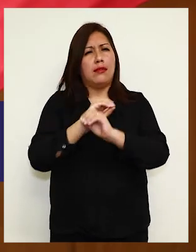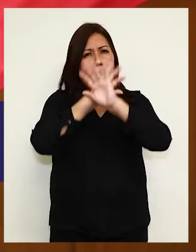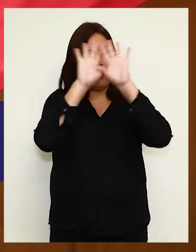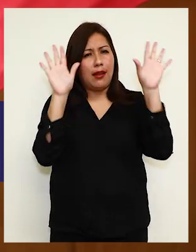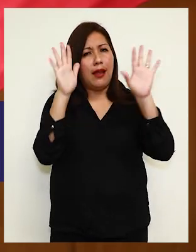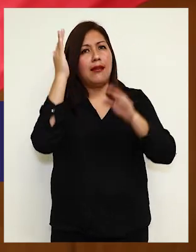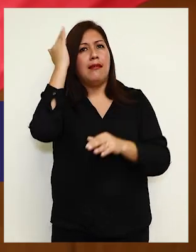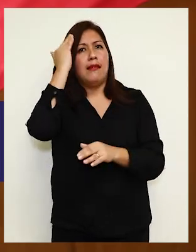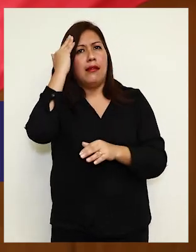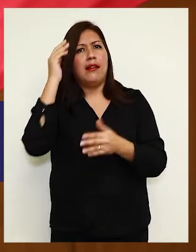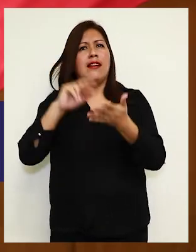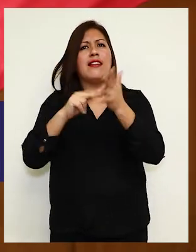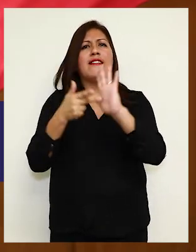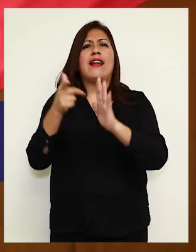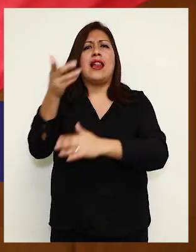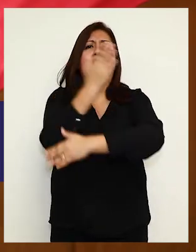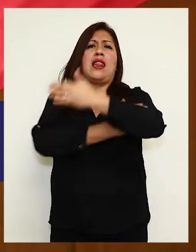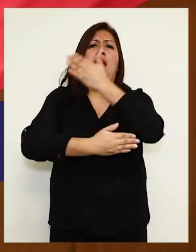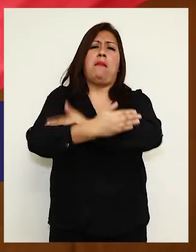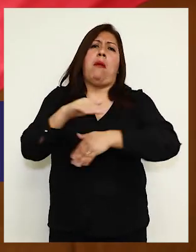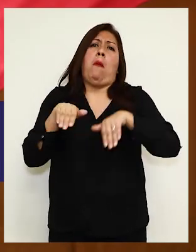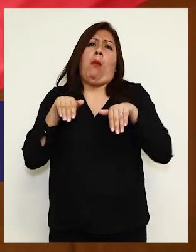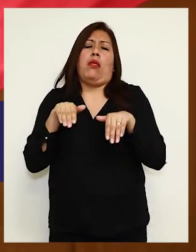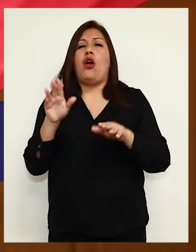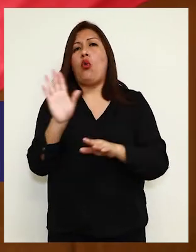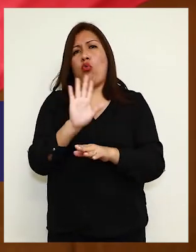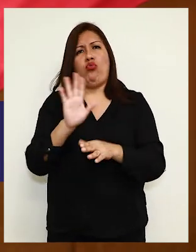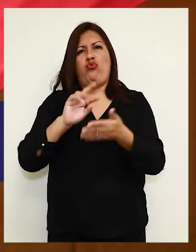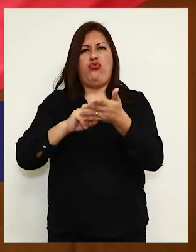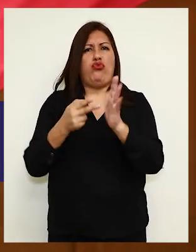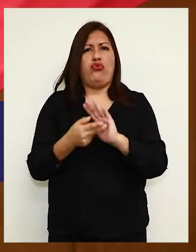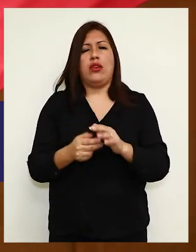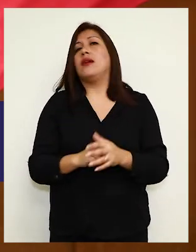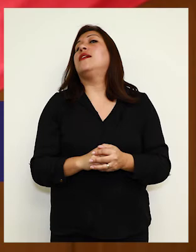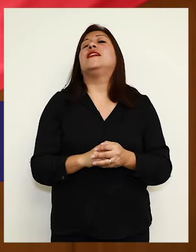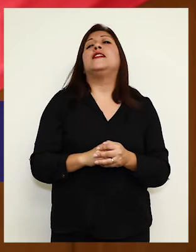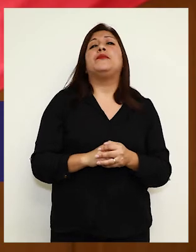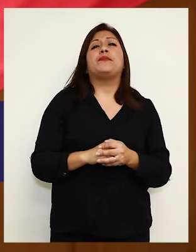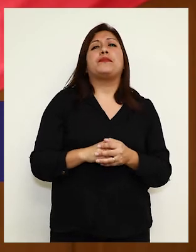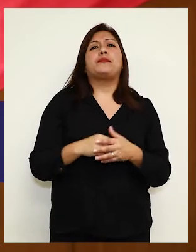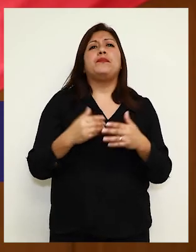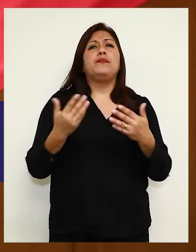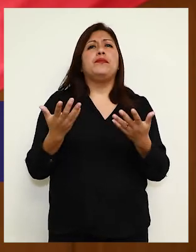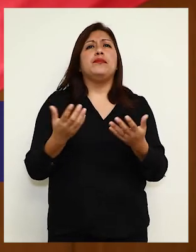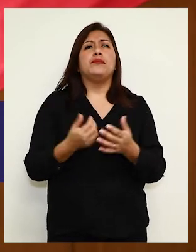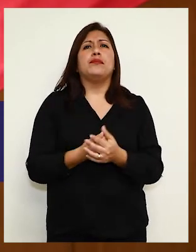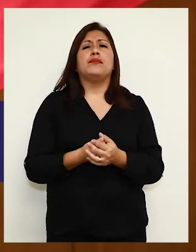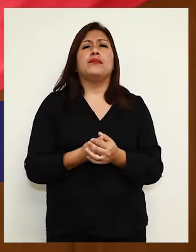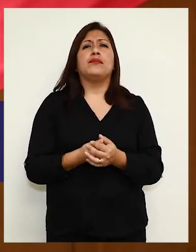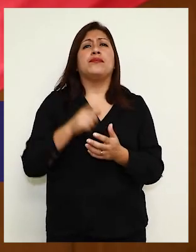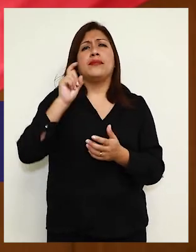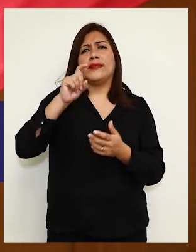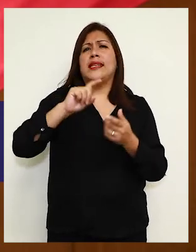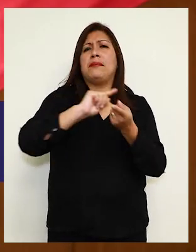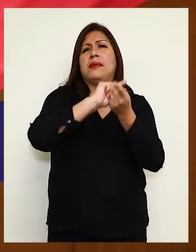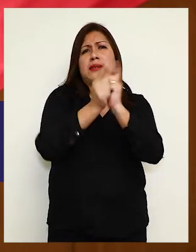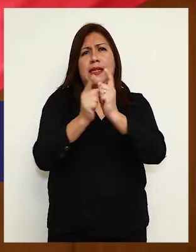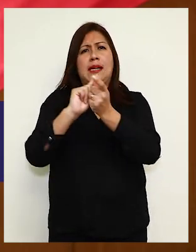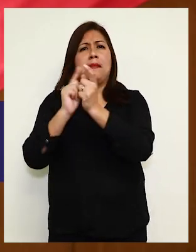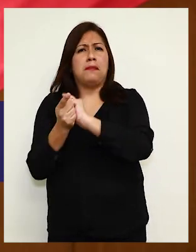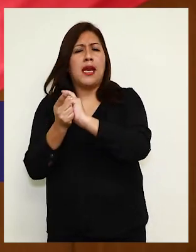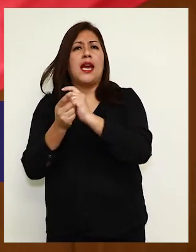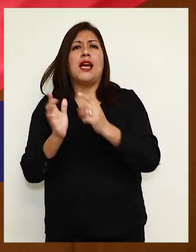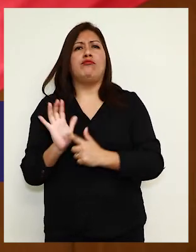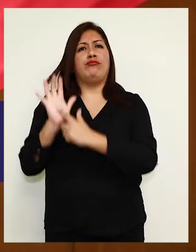no solamente es retórica. Tiene esto que traducirse en hechos, en actos. Lo que tenemos que